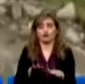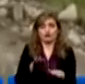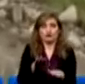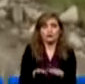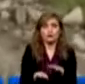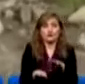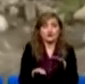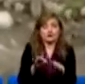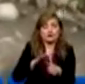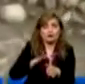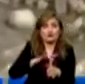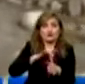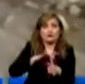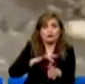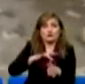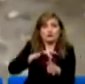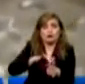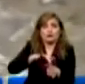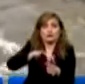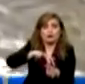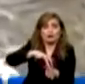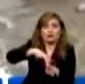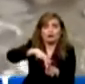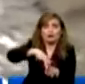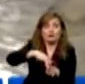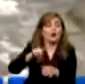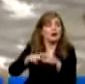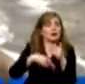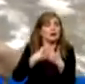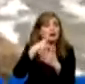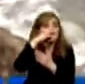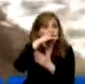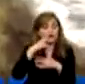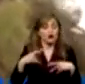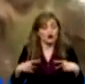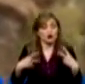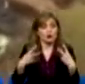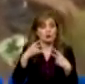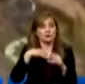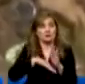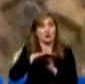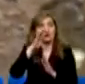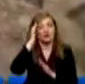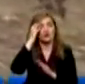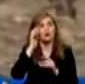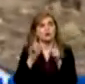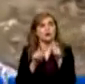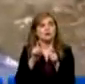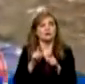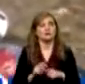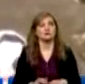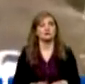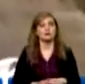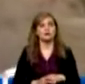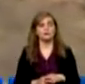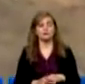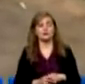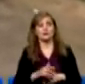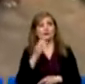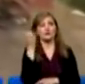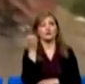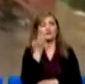peligroso esta zona. Aquí viven varios niños también, y esto es lo que más les preocupa a los vecinos del sector. Esta